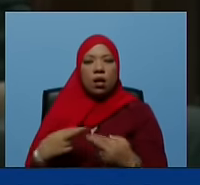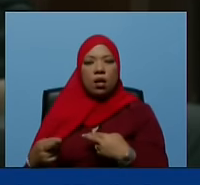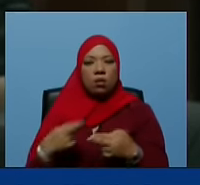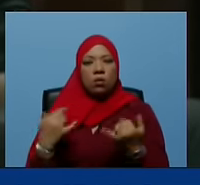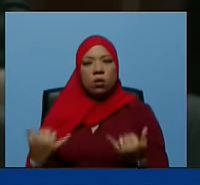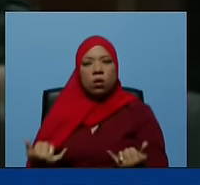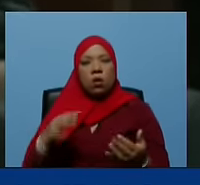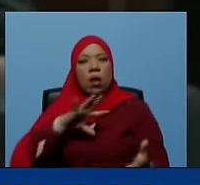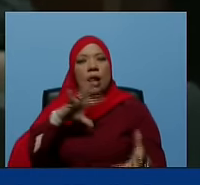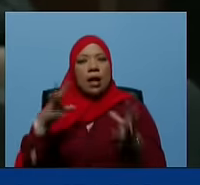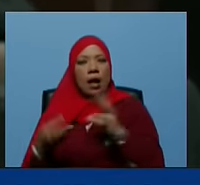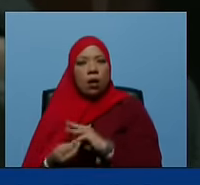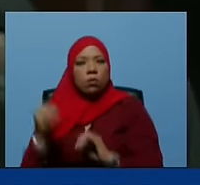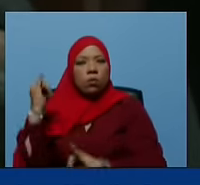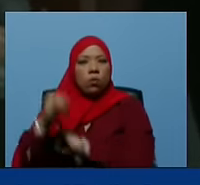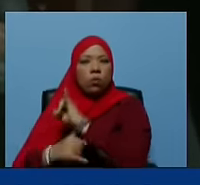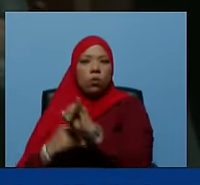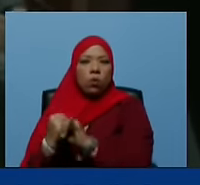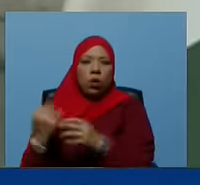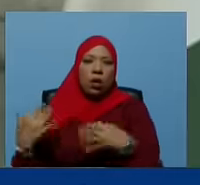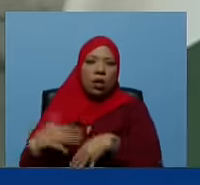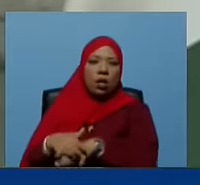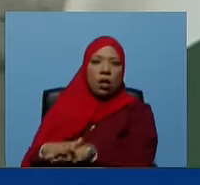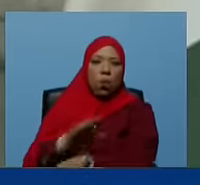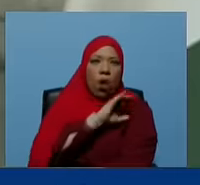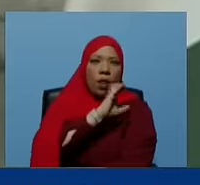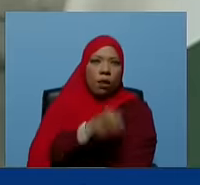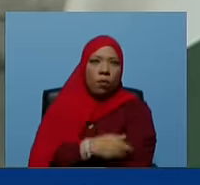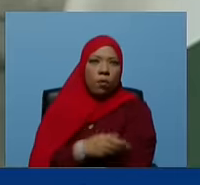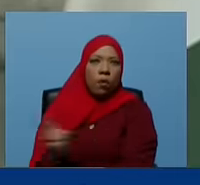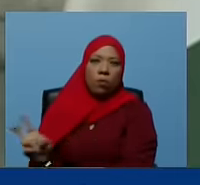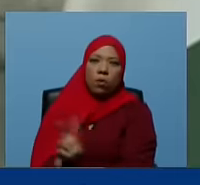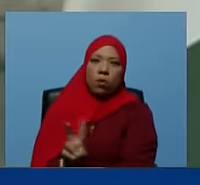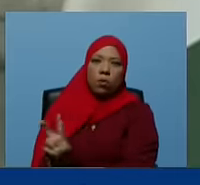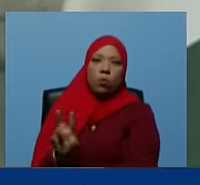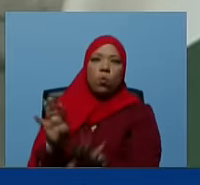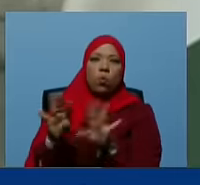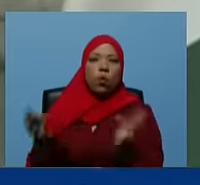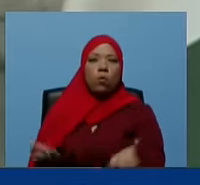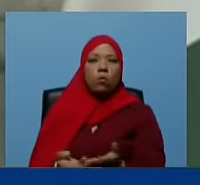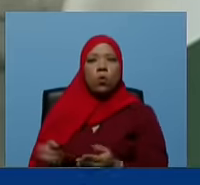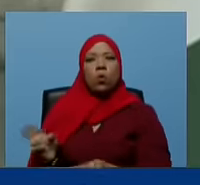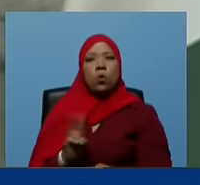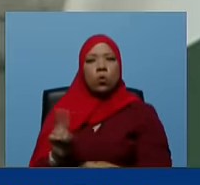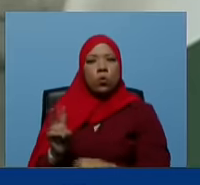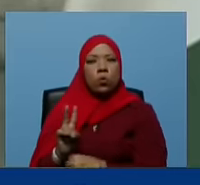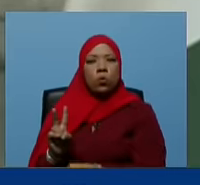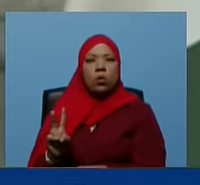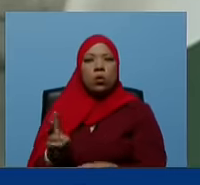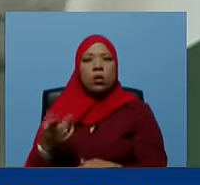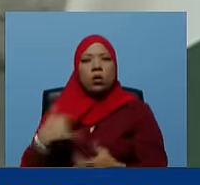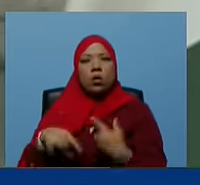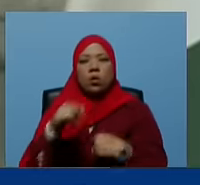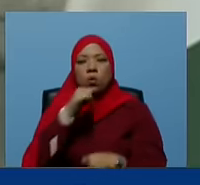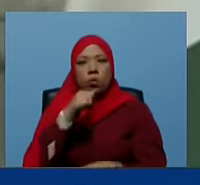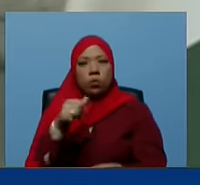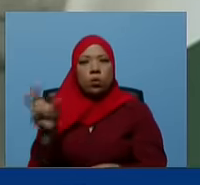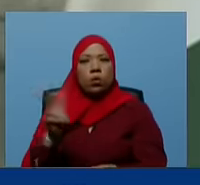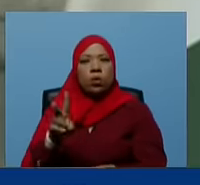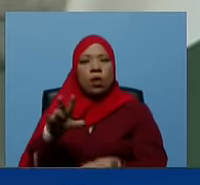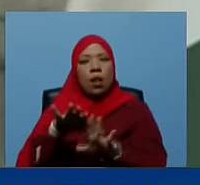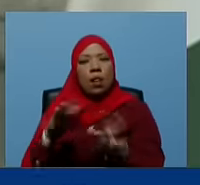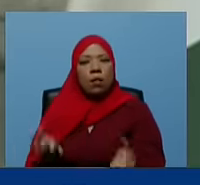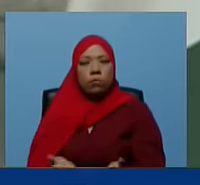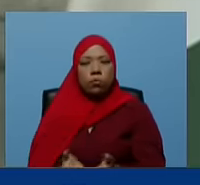la transición integral energética de Venezuela y desde Venezuela para los inversionistas y para el